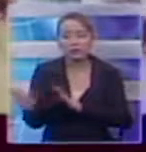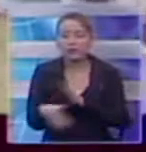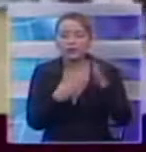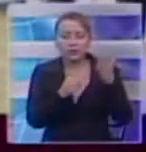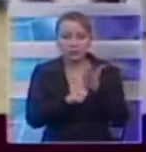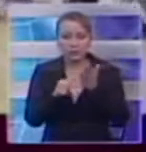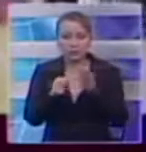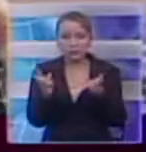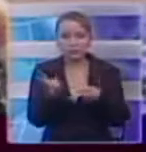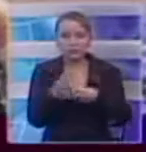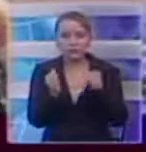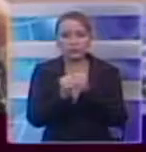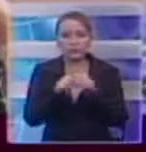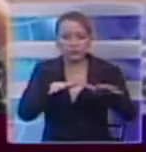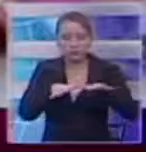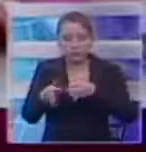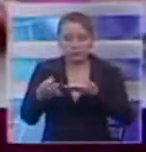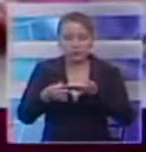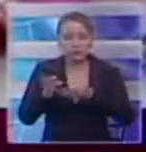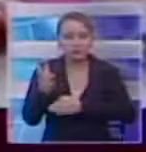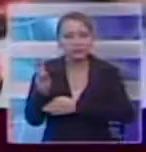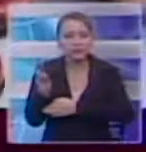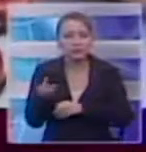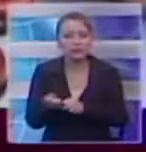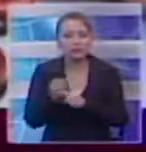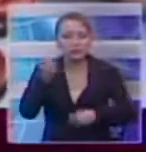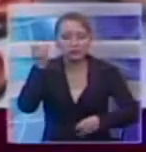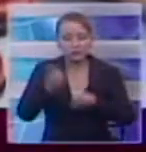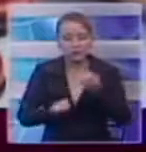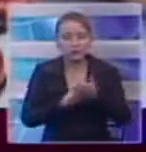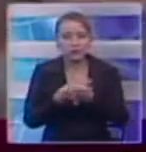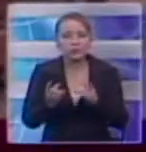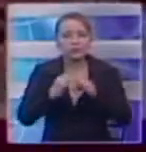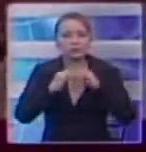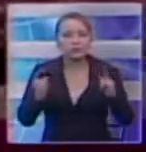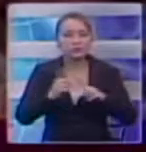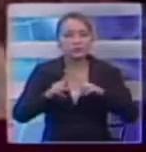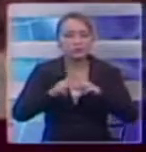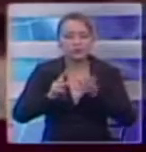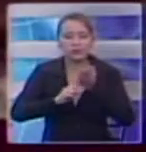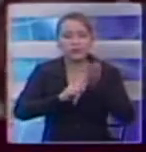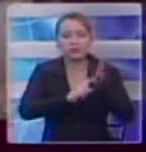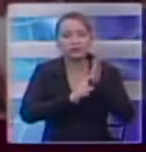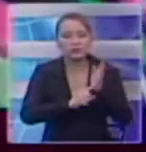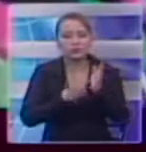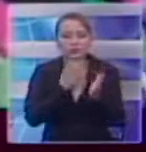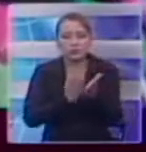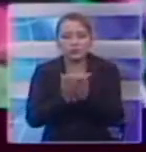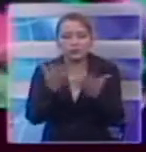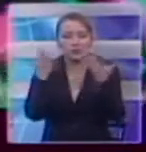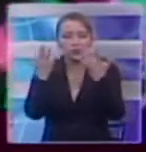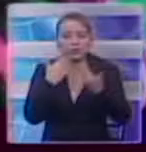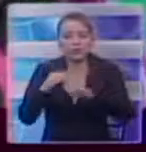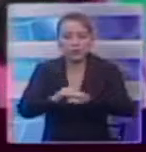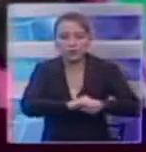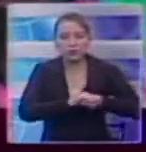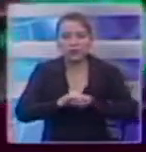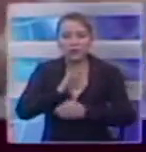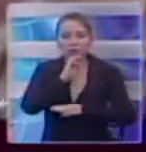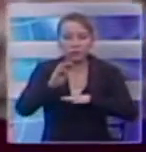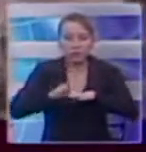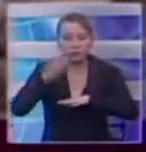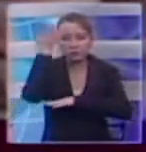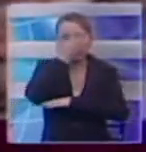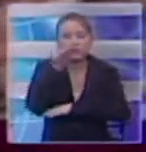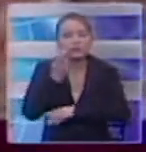y Productividad, a través de la Coordinación Zonal 6, realiza este fin de semana la Feria Multisectorial, denominada Ruta Artesanal Solidaria Manabí